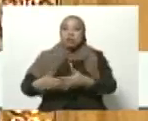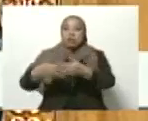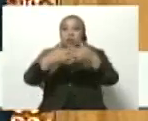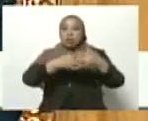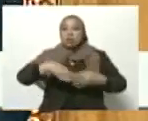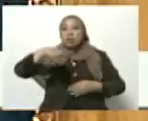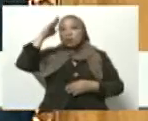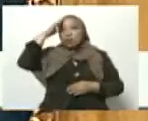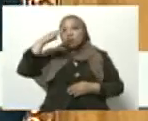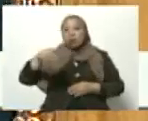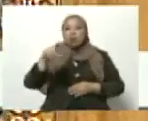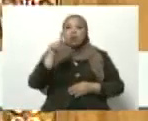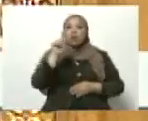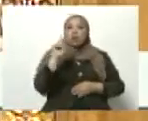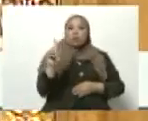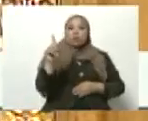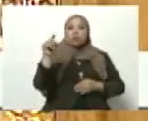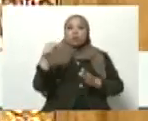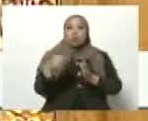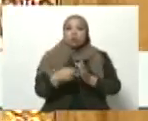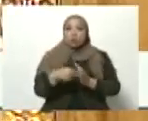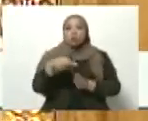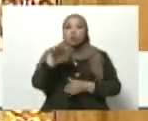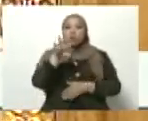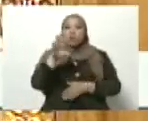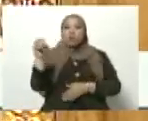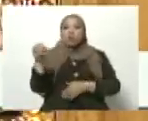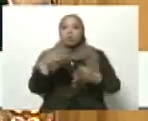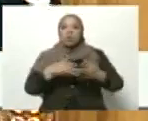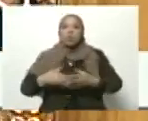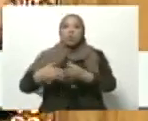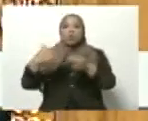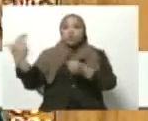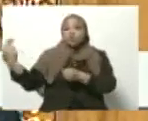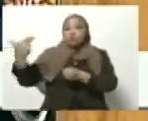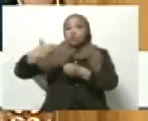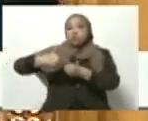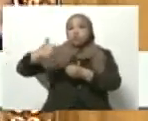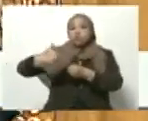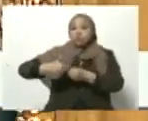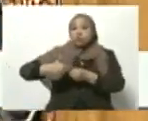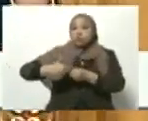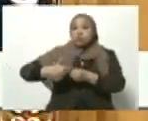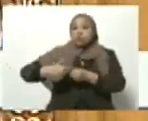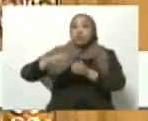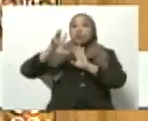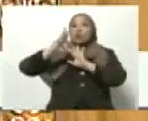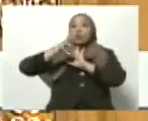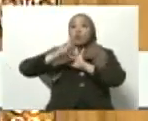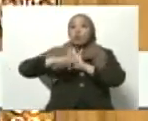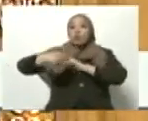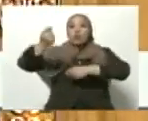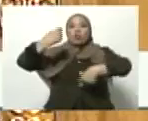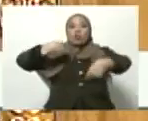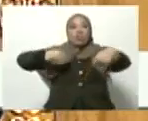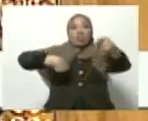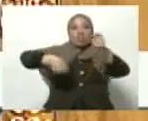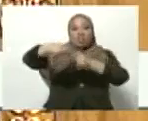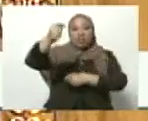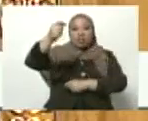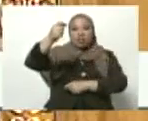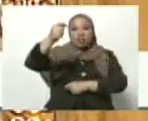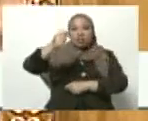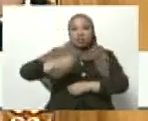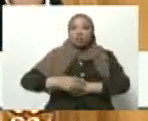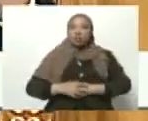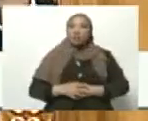con 1.100.000 barriles de combustible que se lo llevaron, se lo robaron y lo vendieron. Que venía